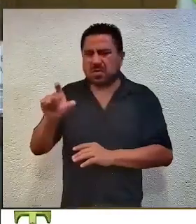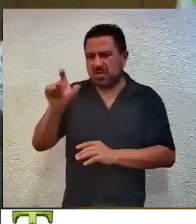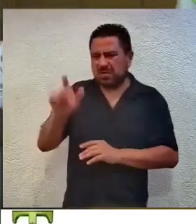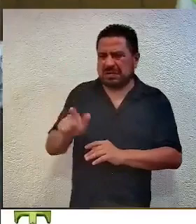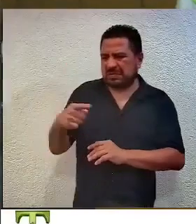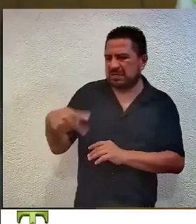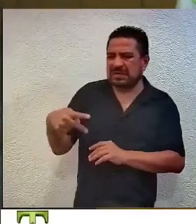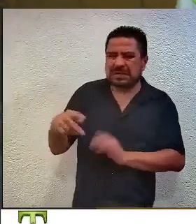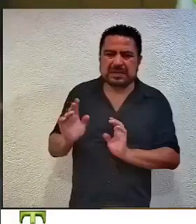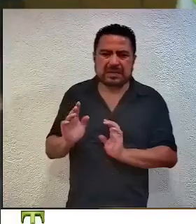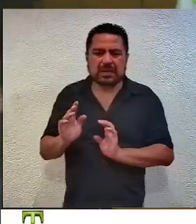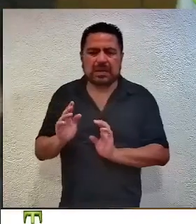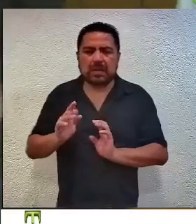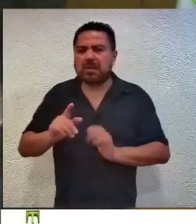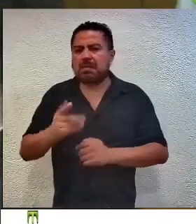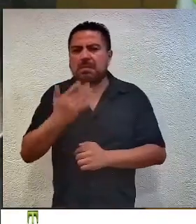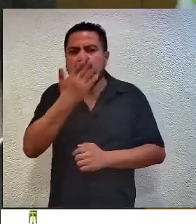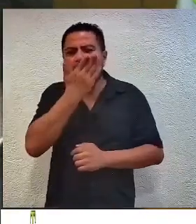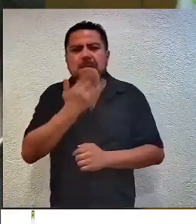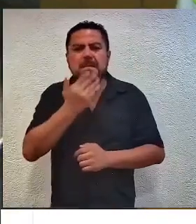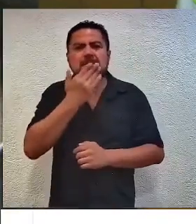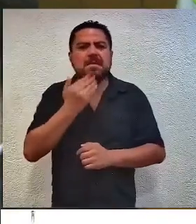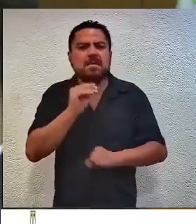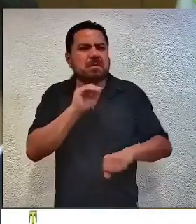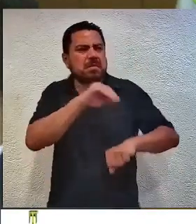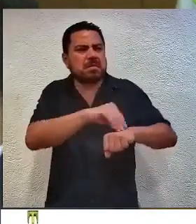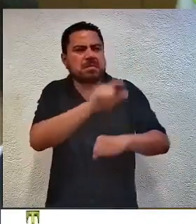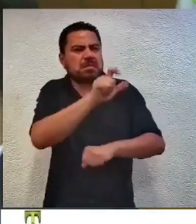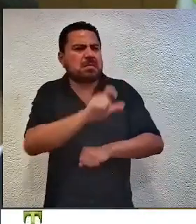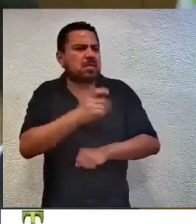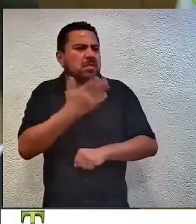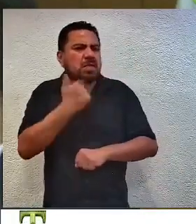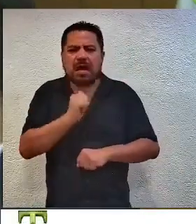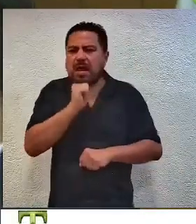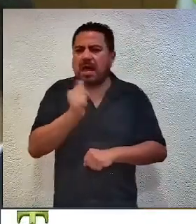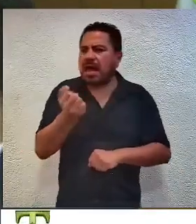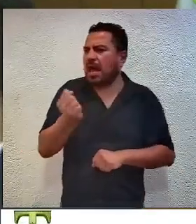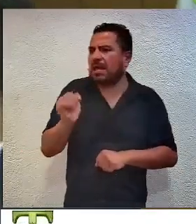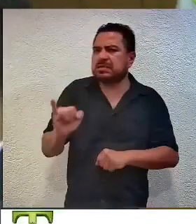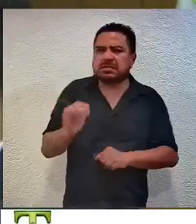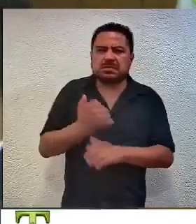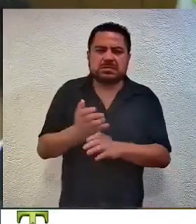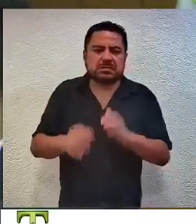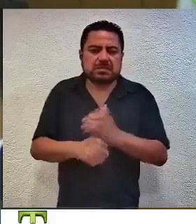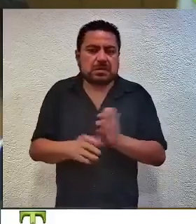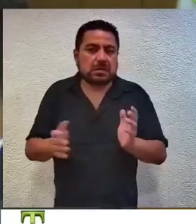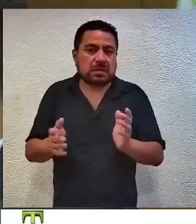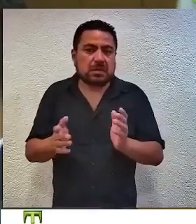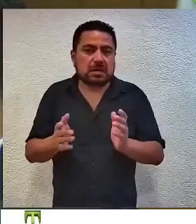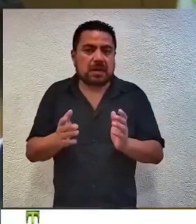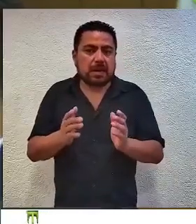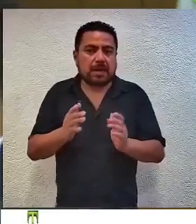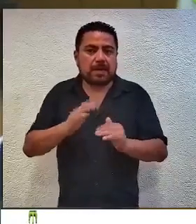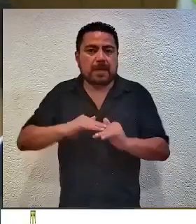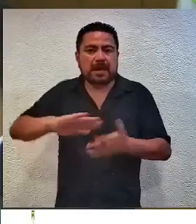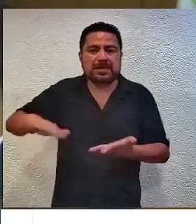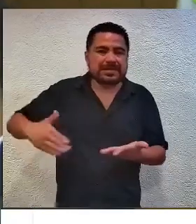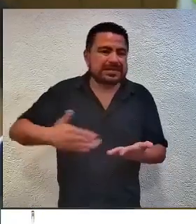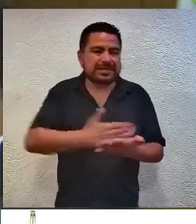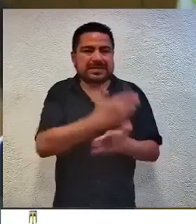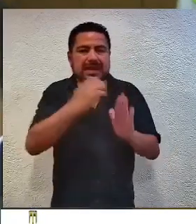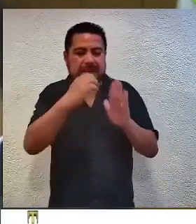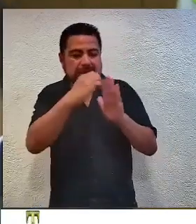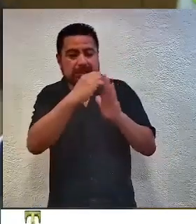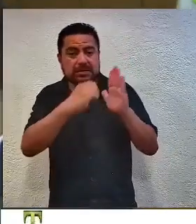resolución impugnada no se pronuncia respecto de este tipo de actos, sino por la transgresión al estatuto